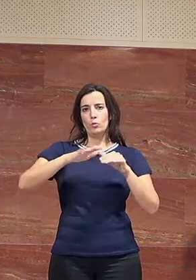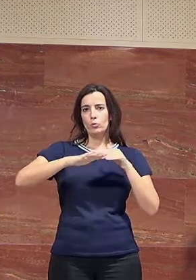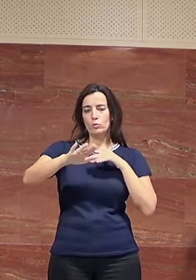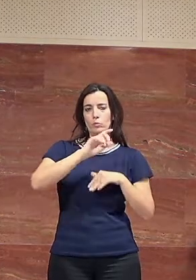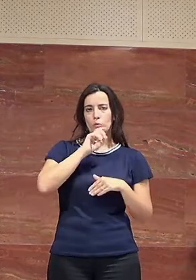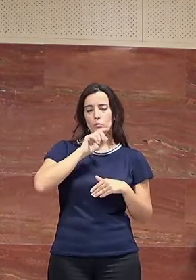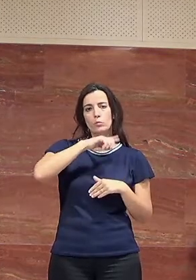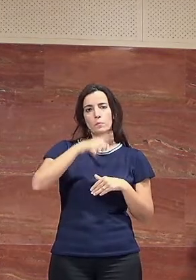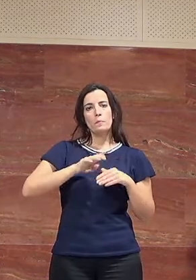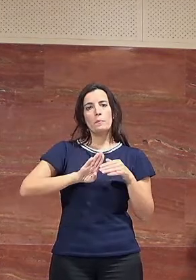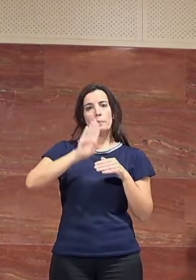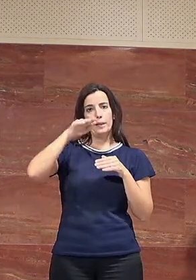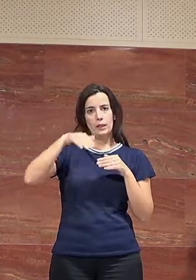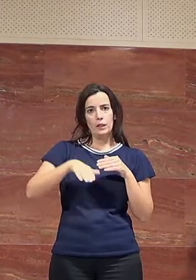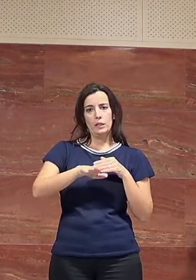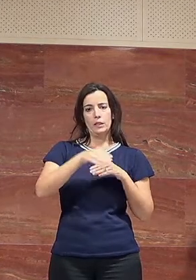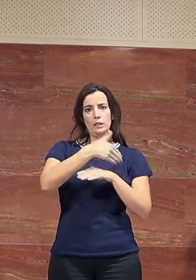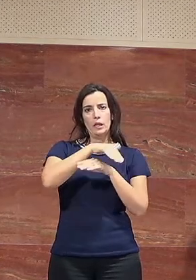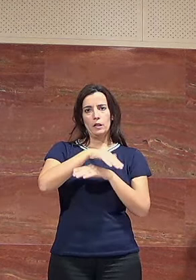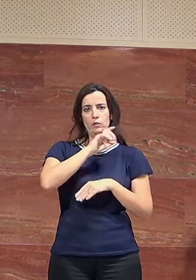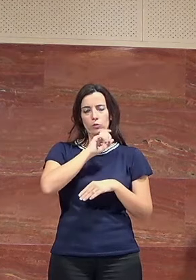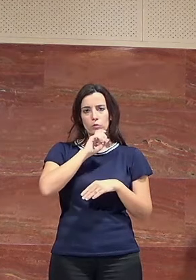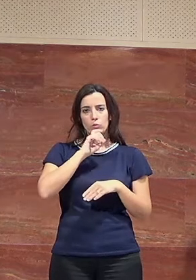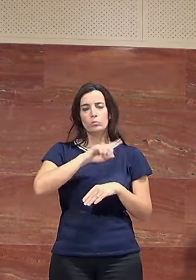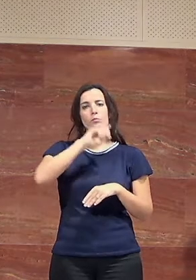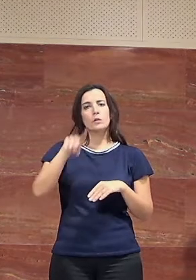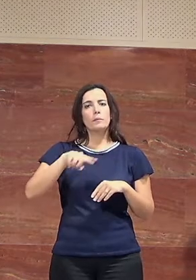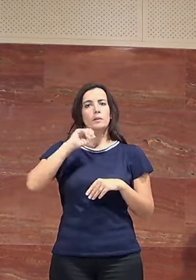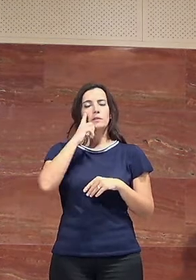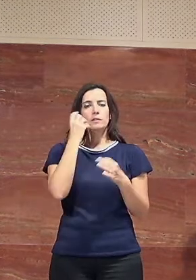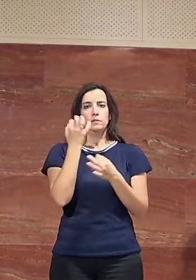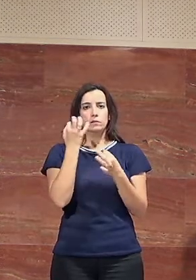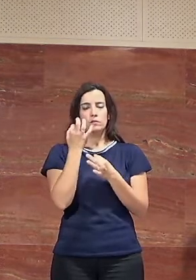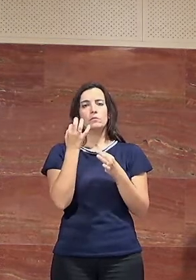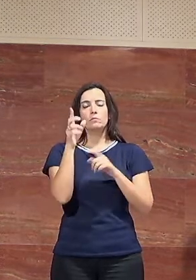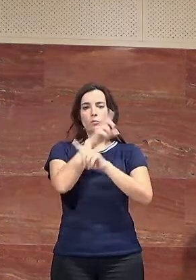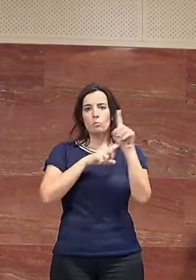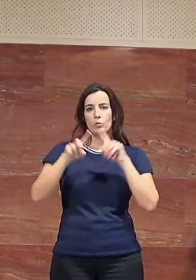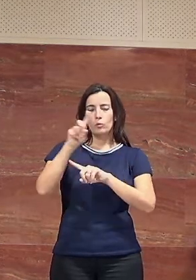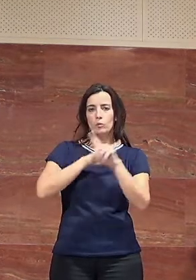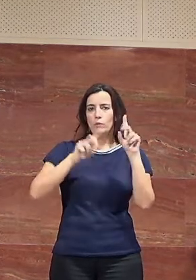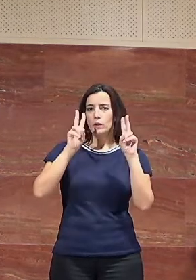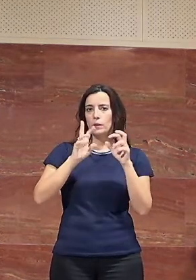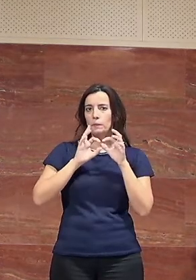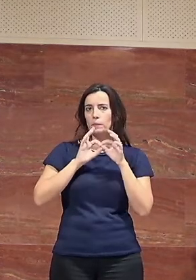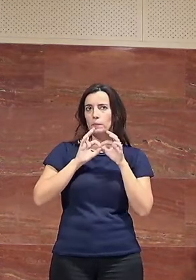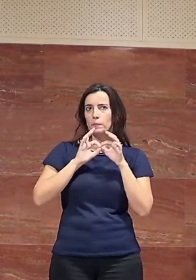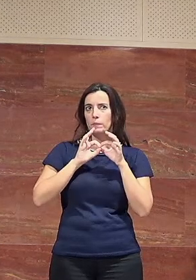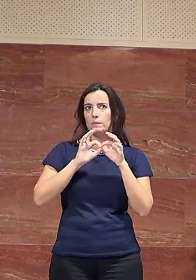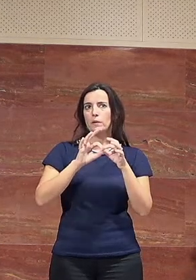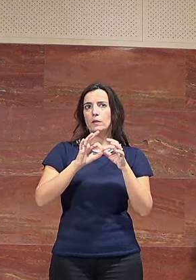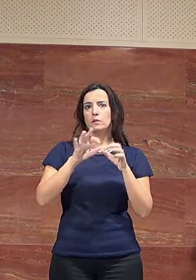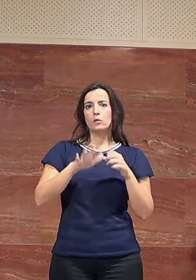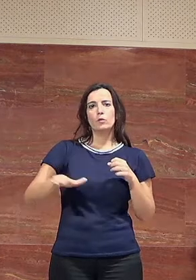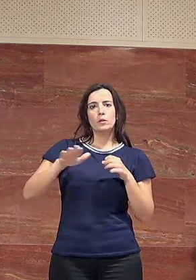las pendientes particulares de cada una de las calles, y aquí podemos identificar en los colores más rojo hacia el morado las zonas con las